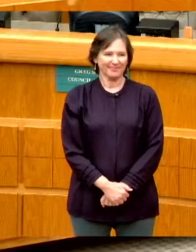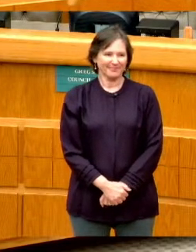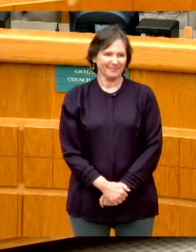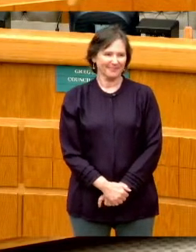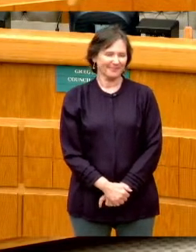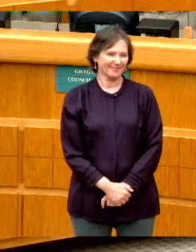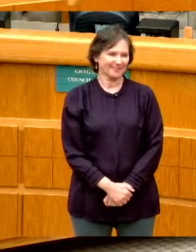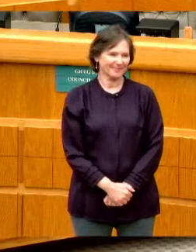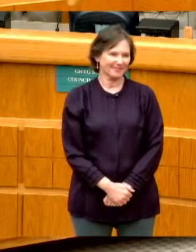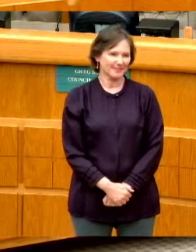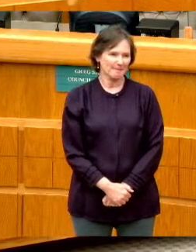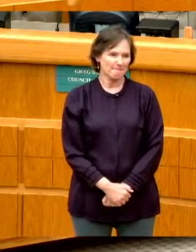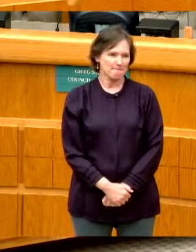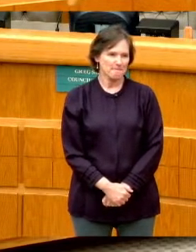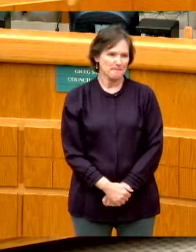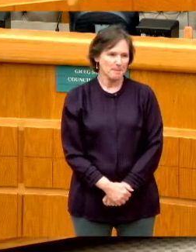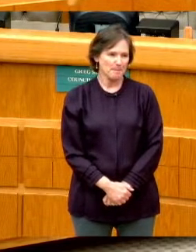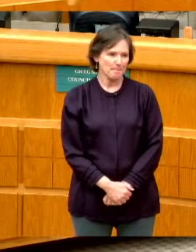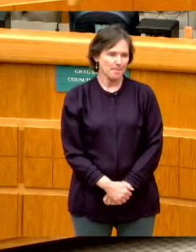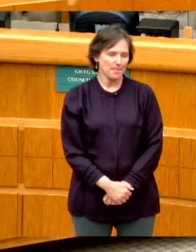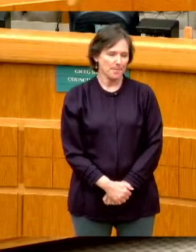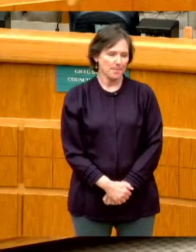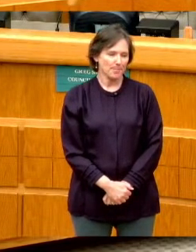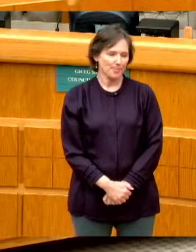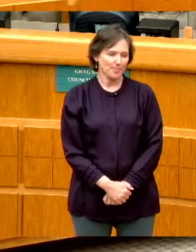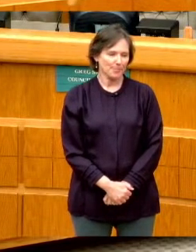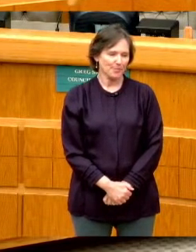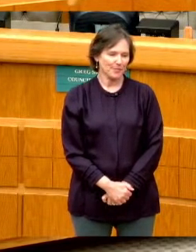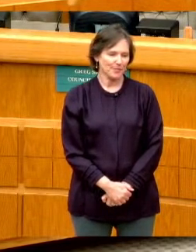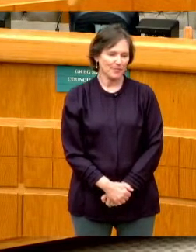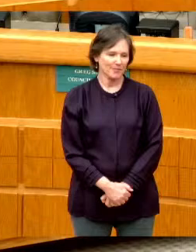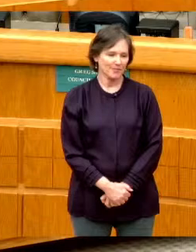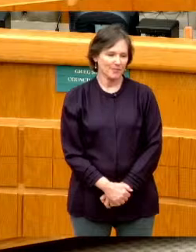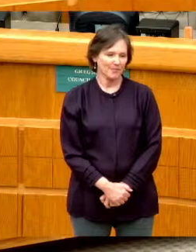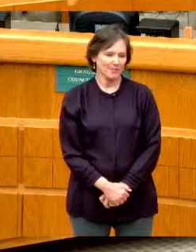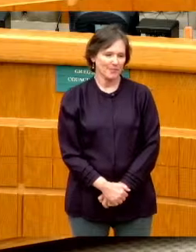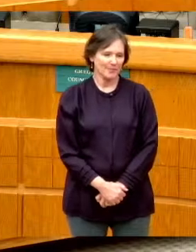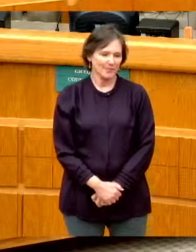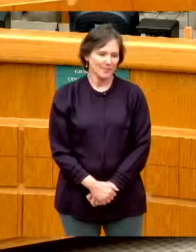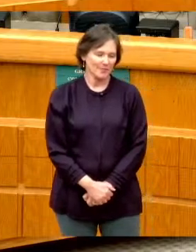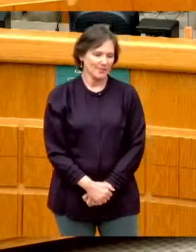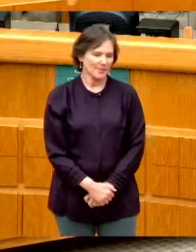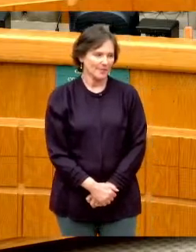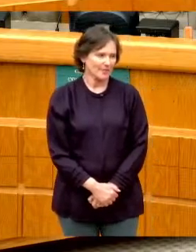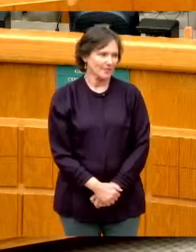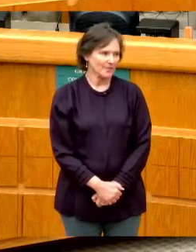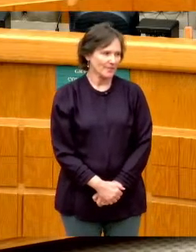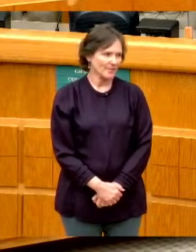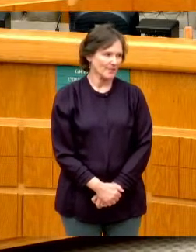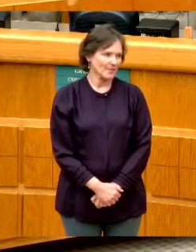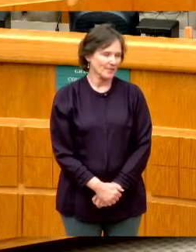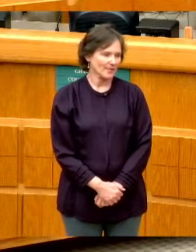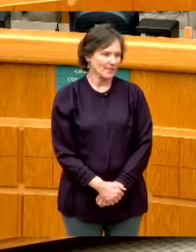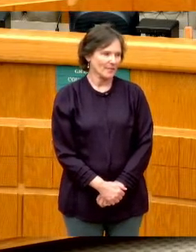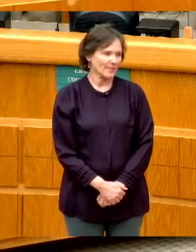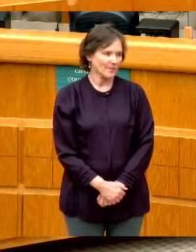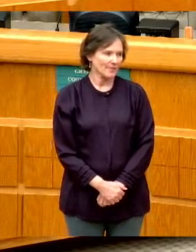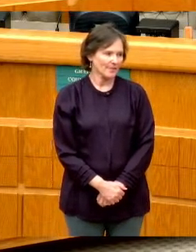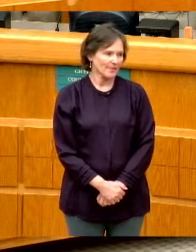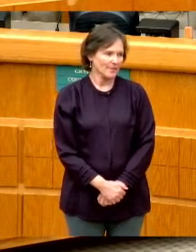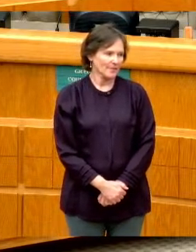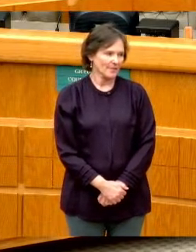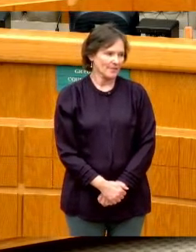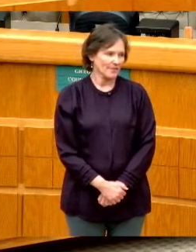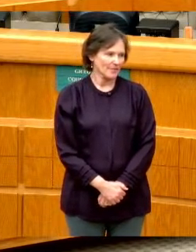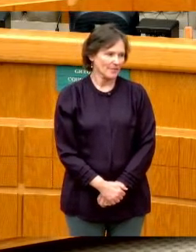esa primera dosis. Más de 2,000 residentes adultos mayores han recibido también su vacuna mediante el programa SOS, el cual está siendo